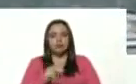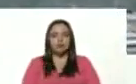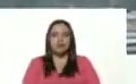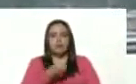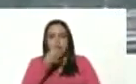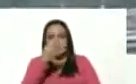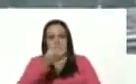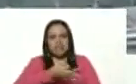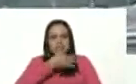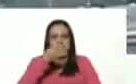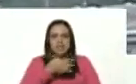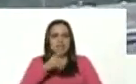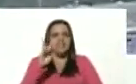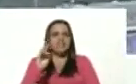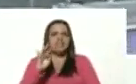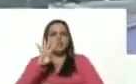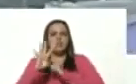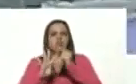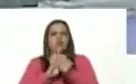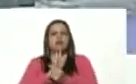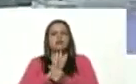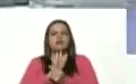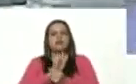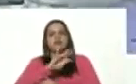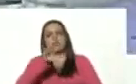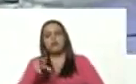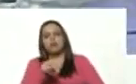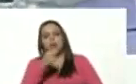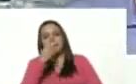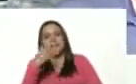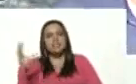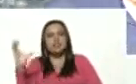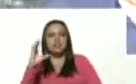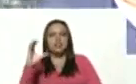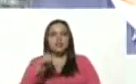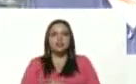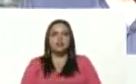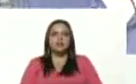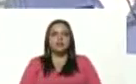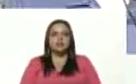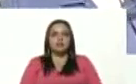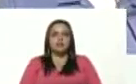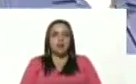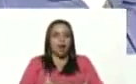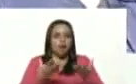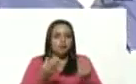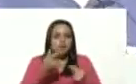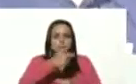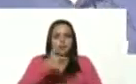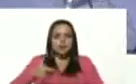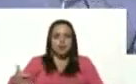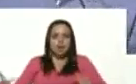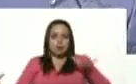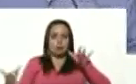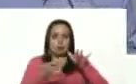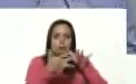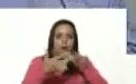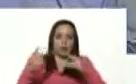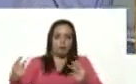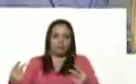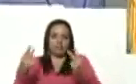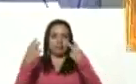Bonita tarde del viernes 4 de junio en nuestra hermosa Caracas. Mucha gente conectada